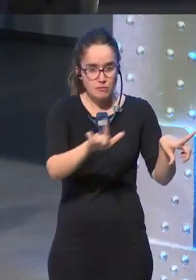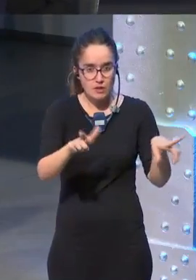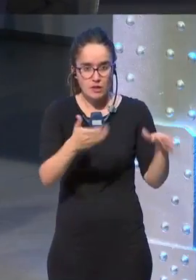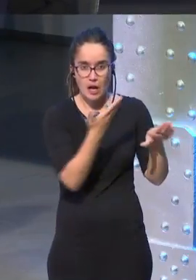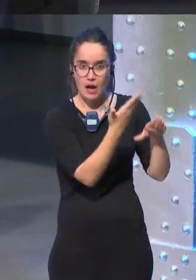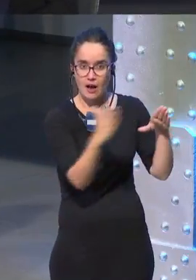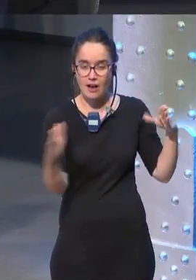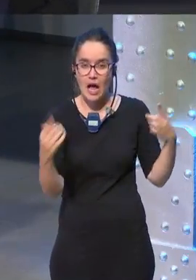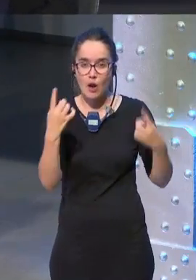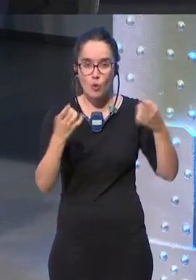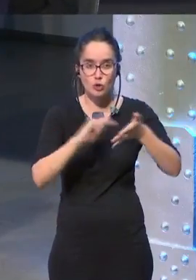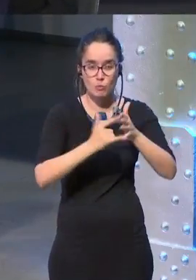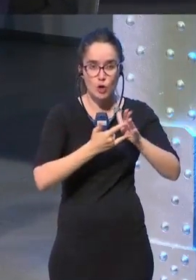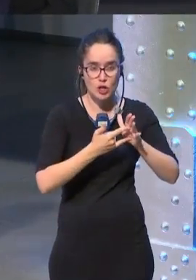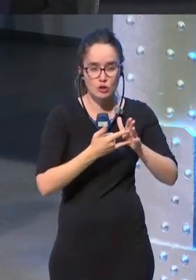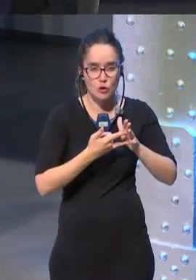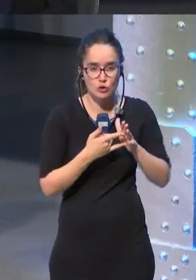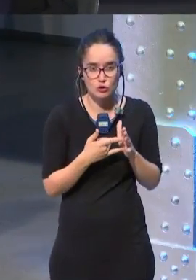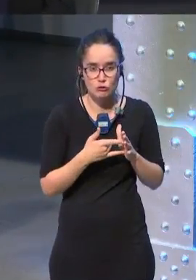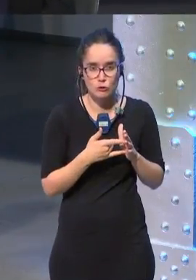algunas de los proyectos